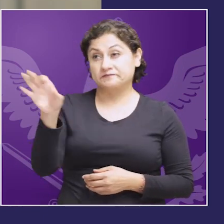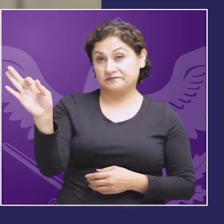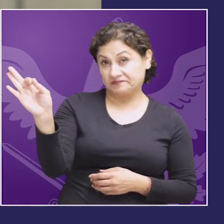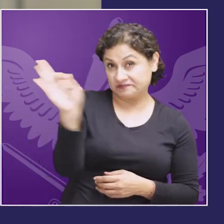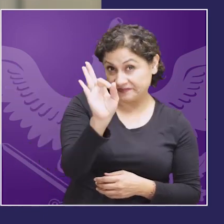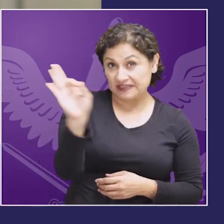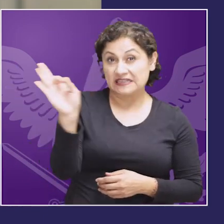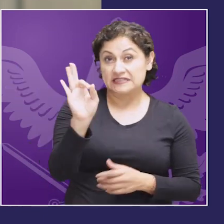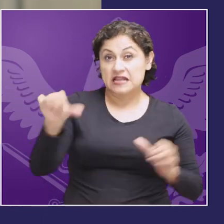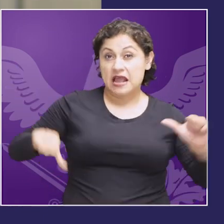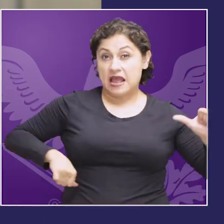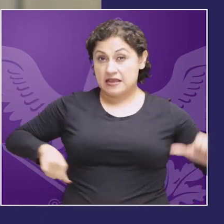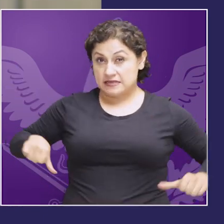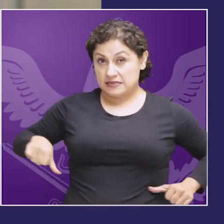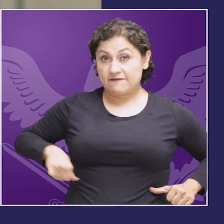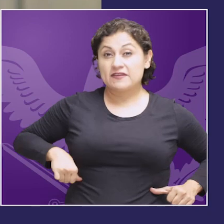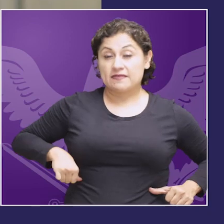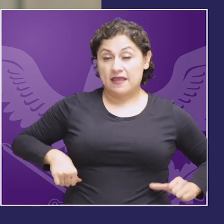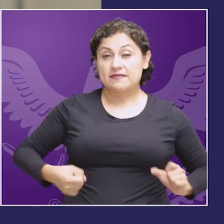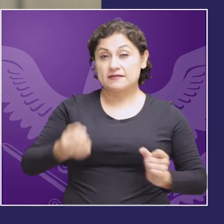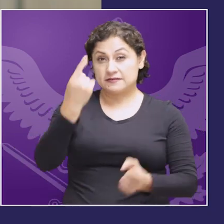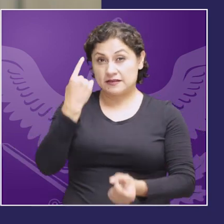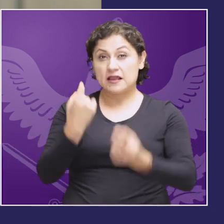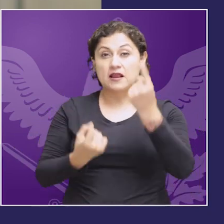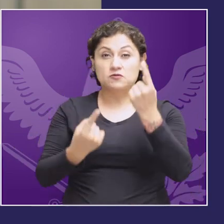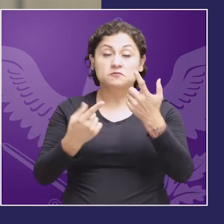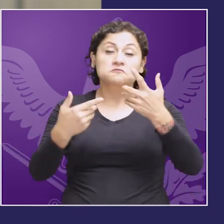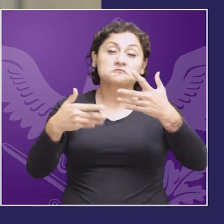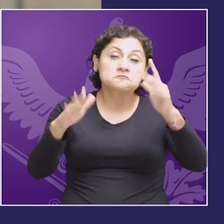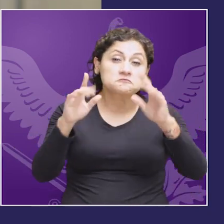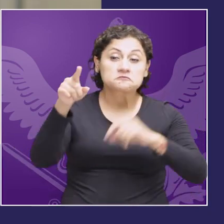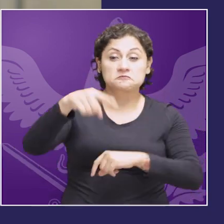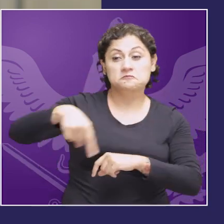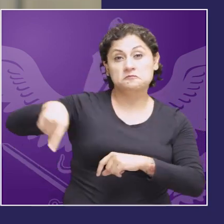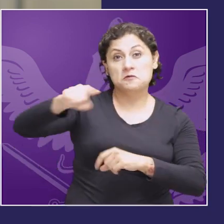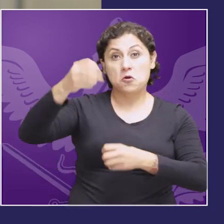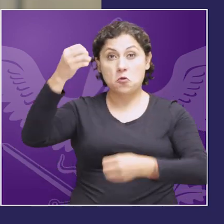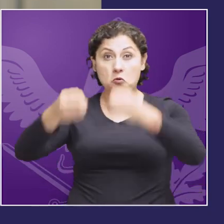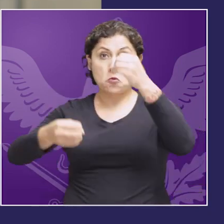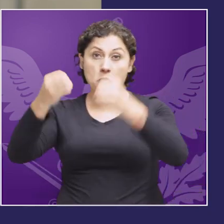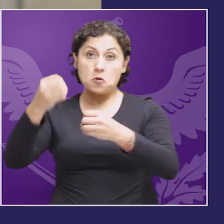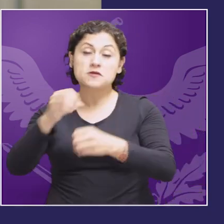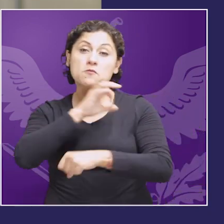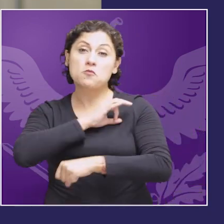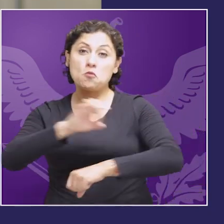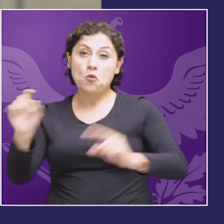sus pares y que miren la reflexión o la argumentación y la motivación de la